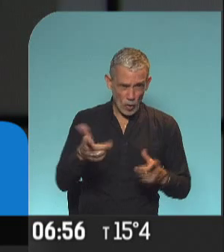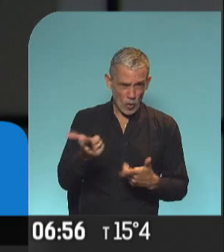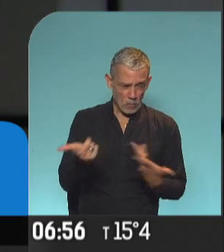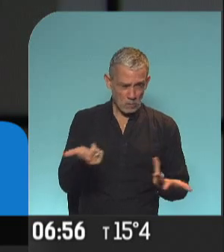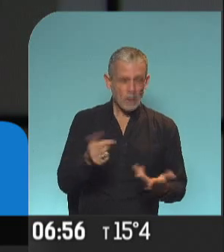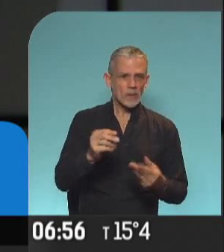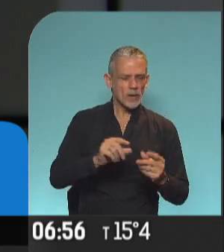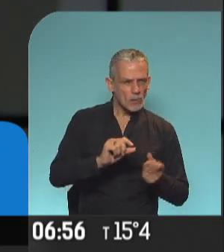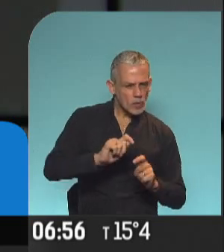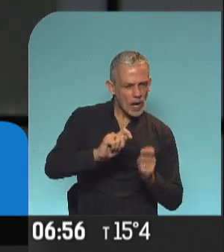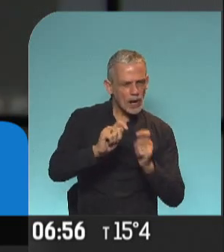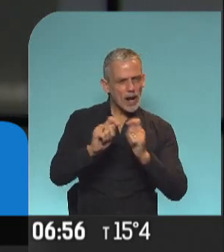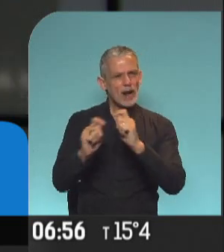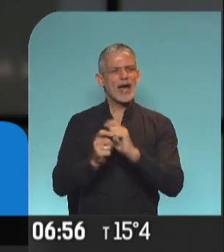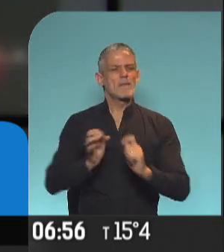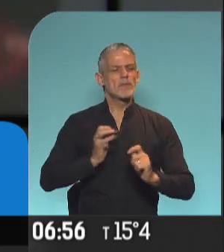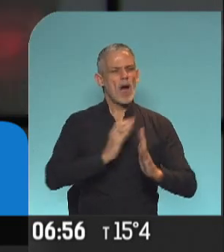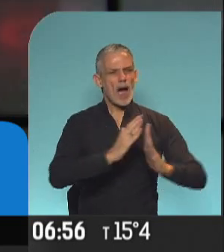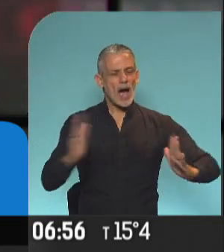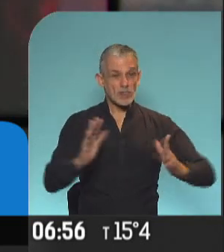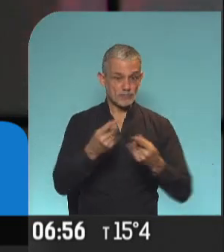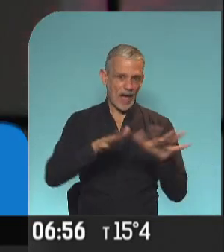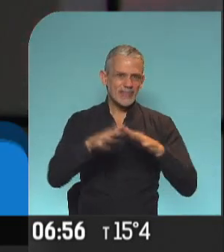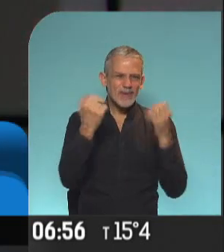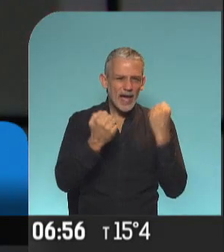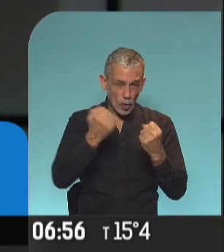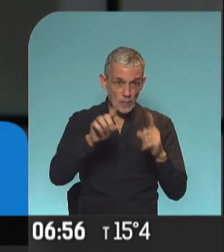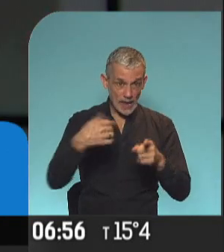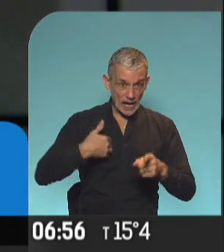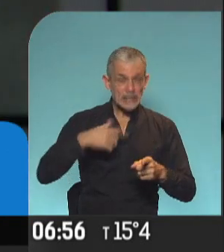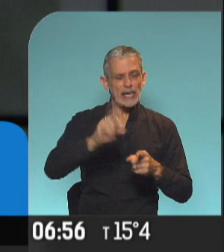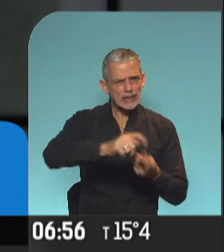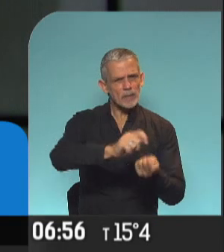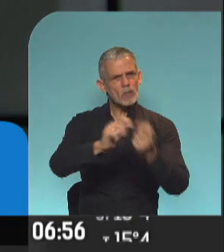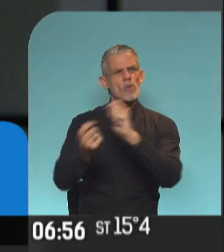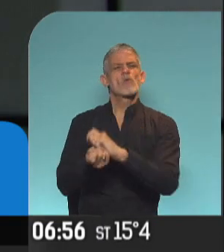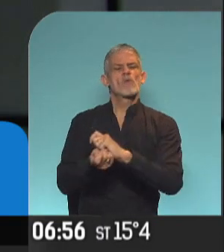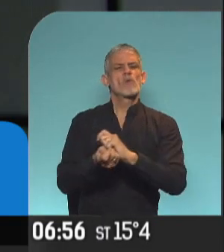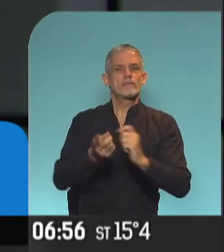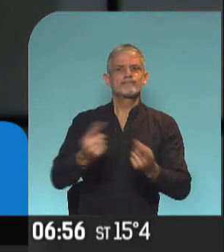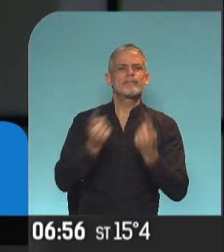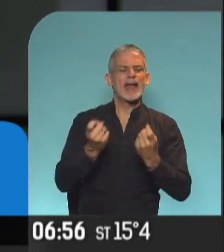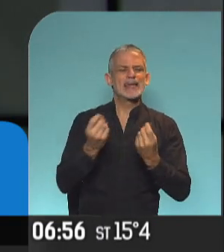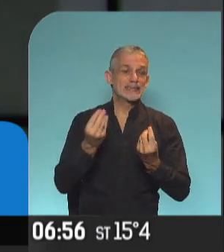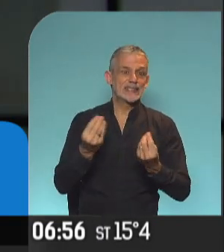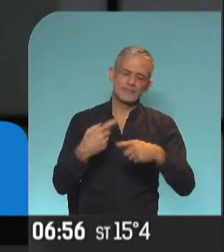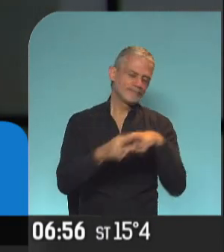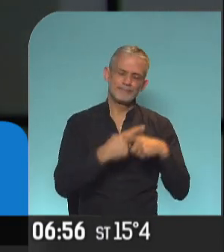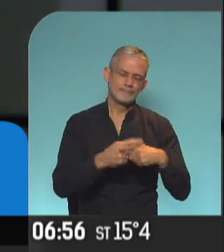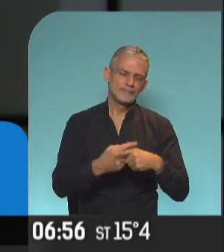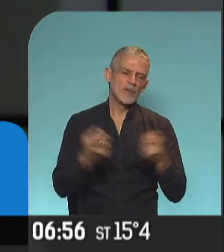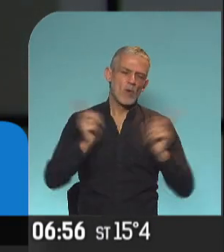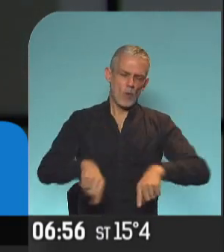fue modificando y en este sentido también la actividad económica del país se fue modificando y es necesario una discusión de